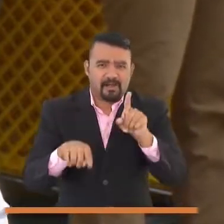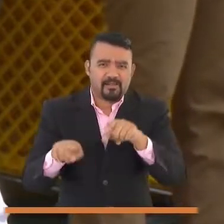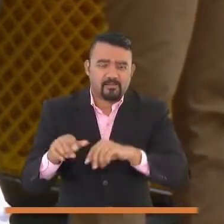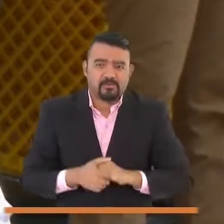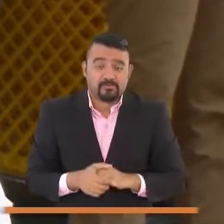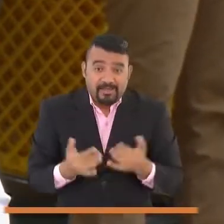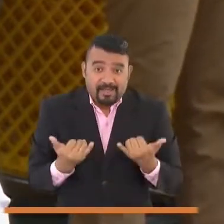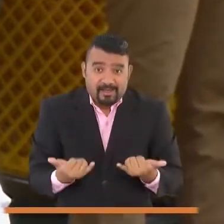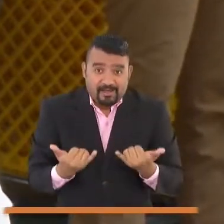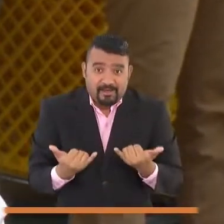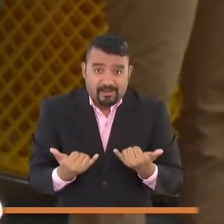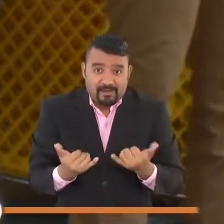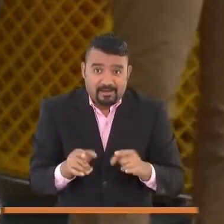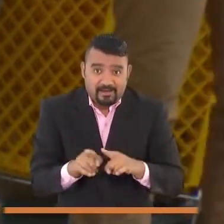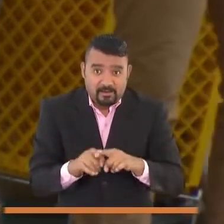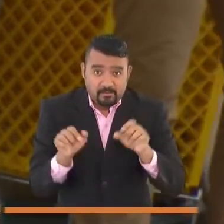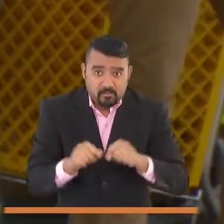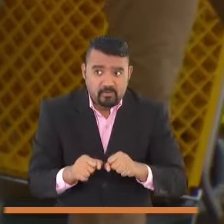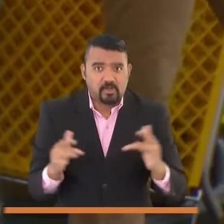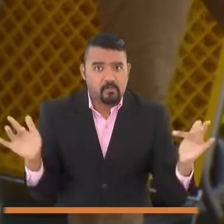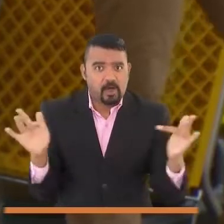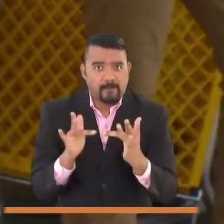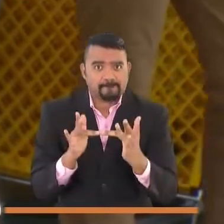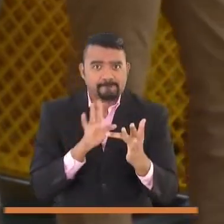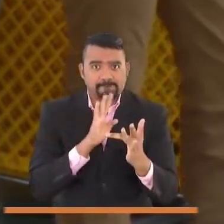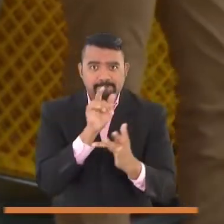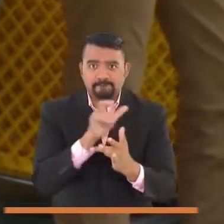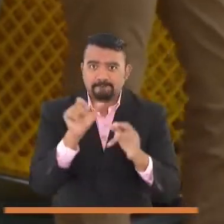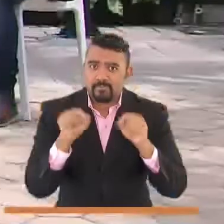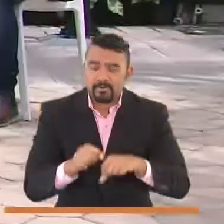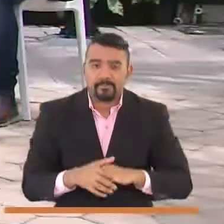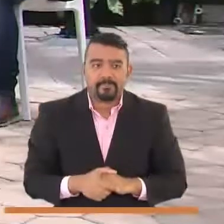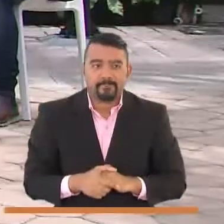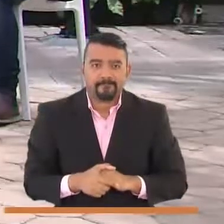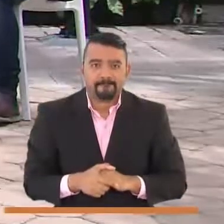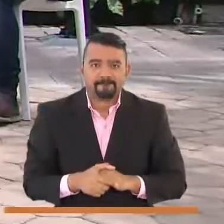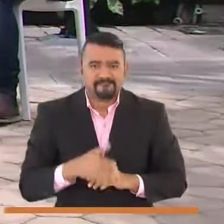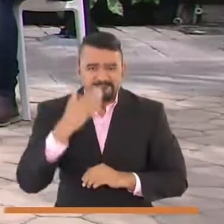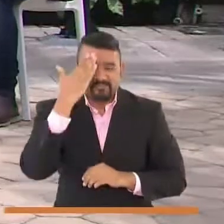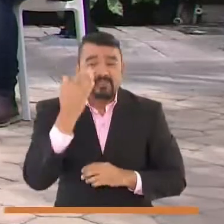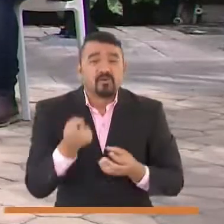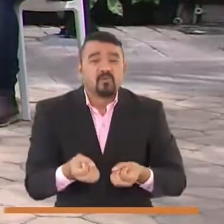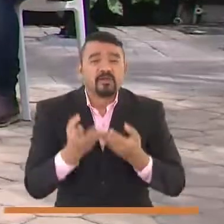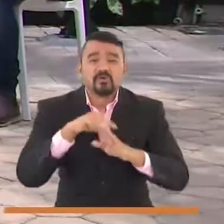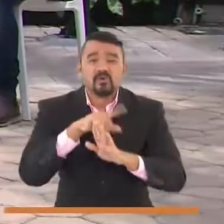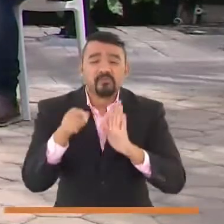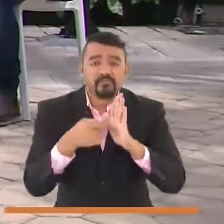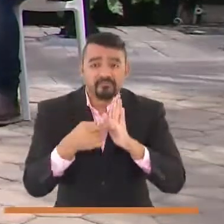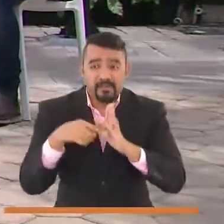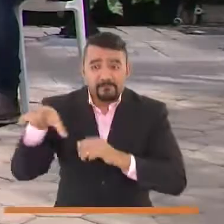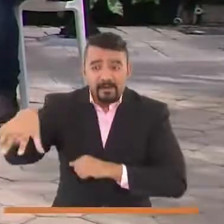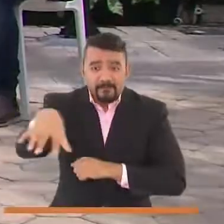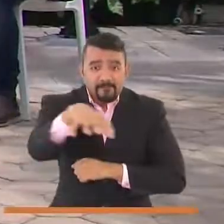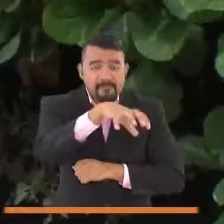para dejarlos en condiciones de seguridad y óptimas para el disfrute de los niños. Mantenimiento de 8 parques infantiles: